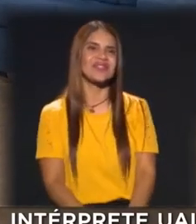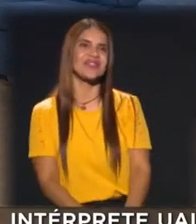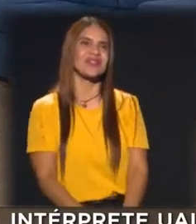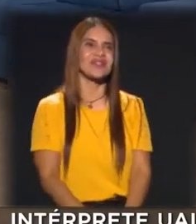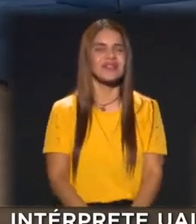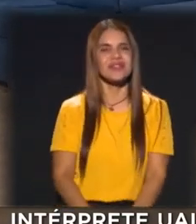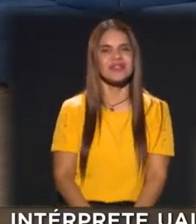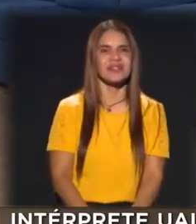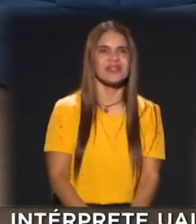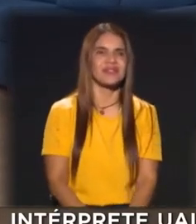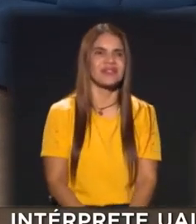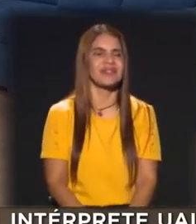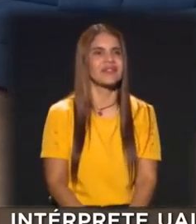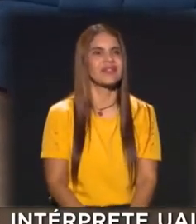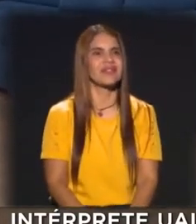ver,